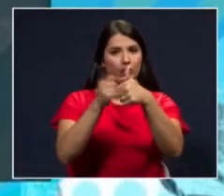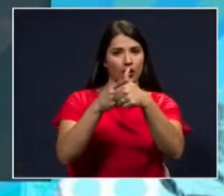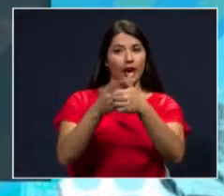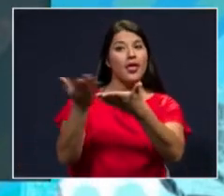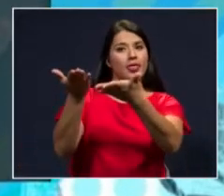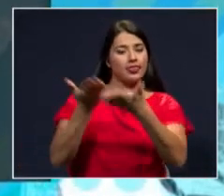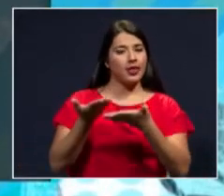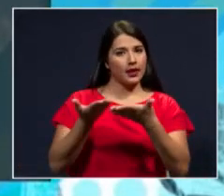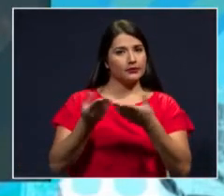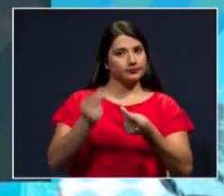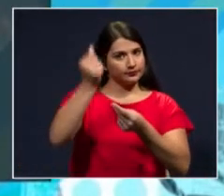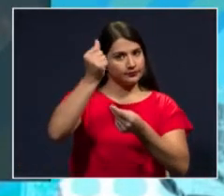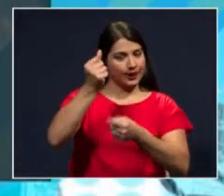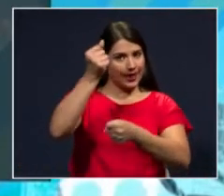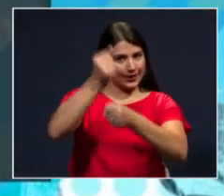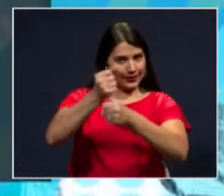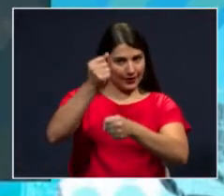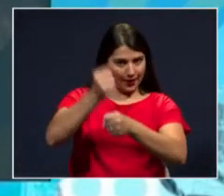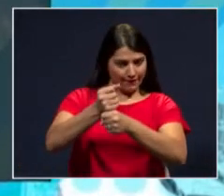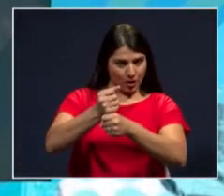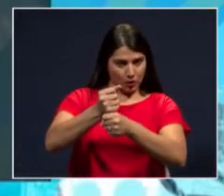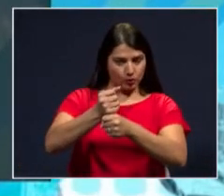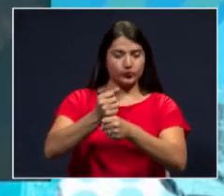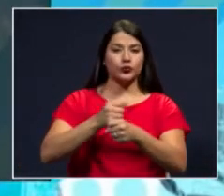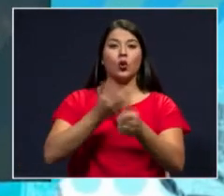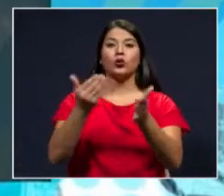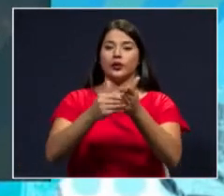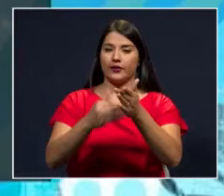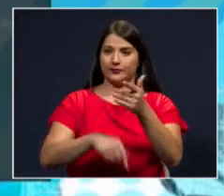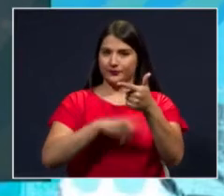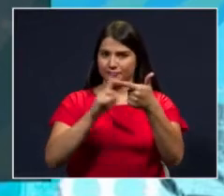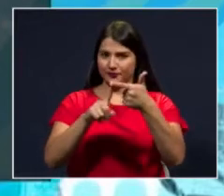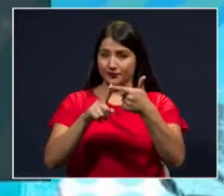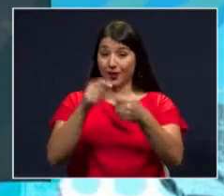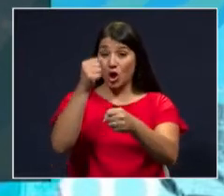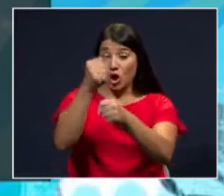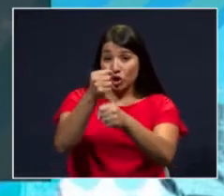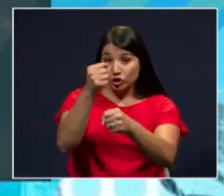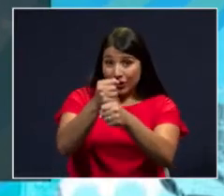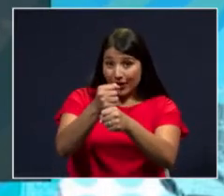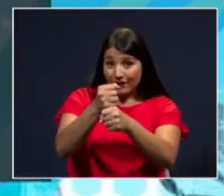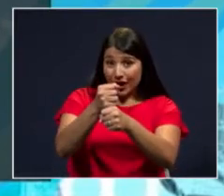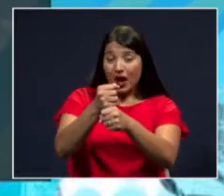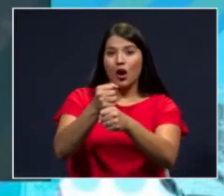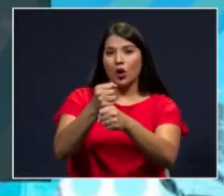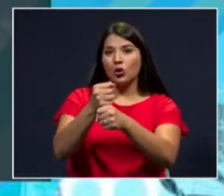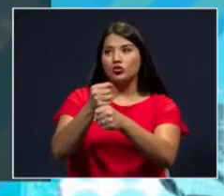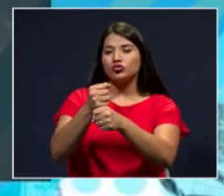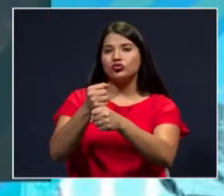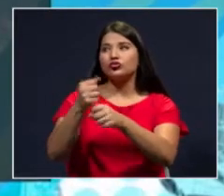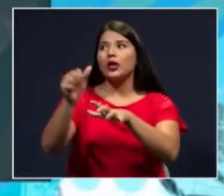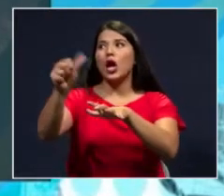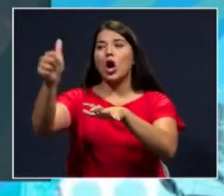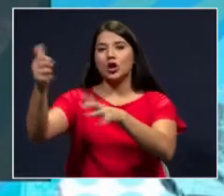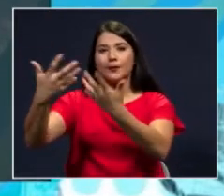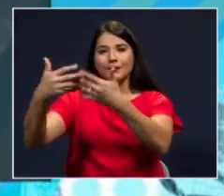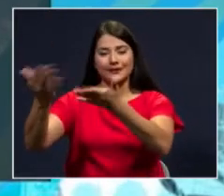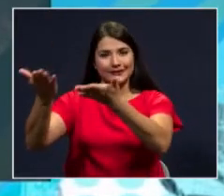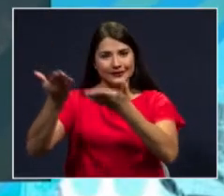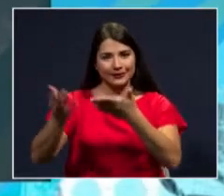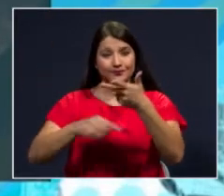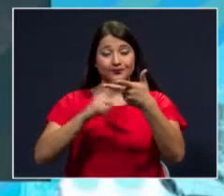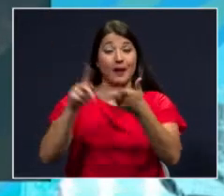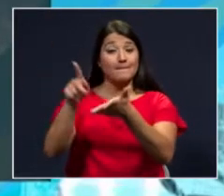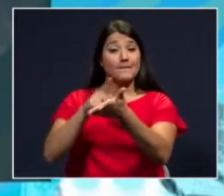Reincorporación inmediata de los funcionarios al centro de trabajo, que los trabajos terciarizados se les regresen, indemnización por daño